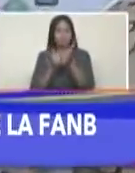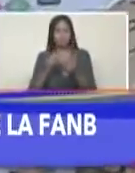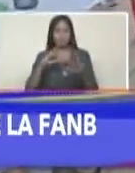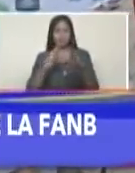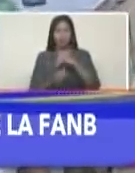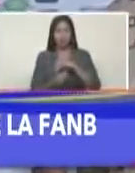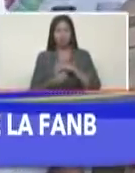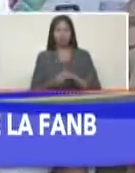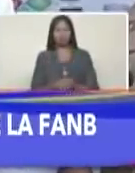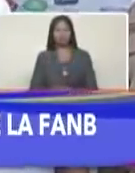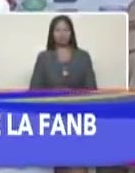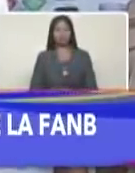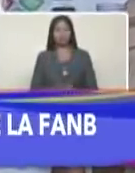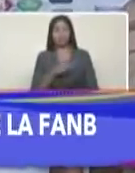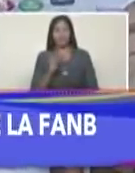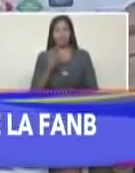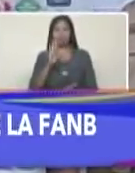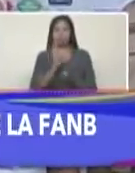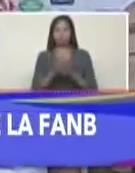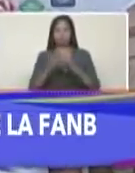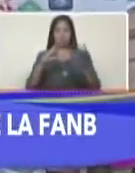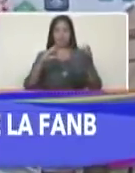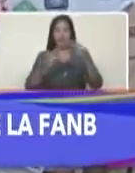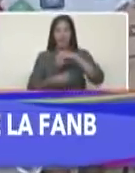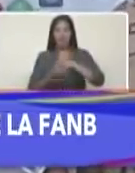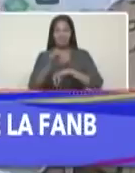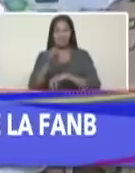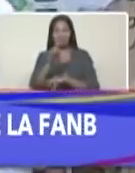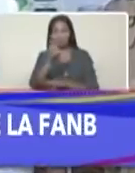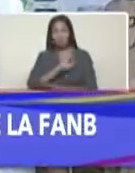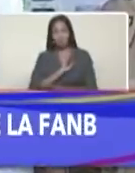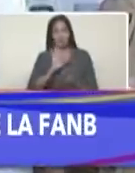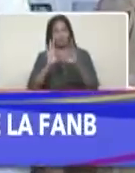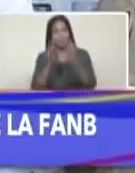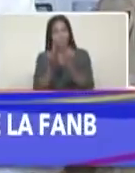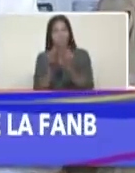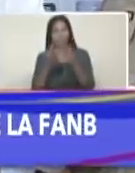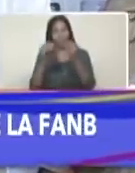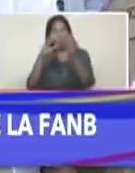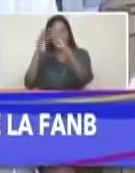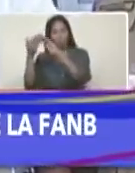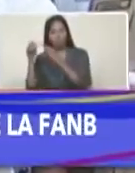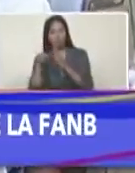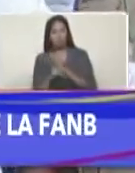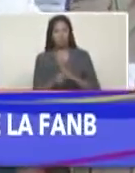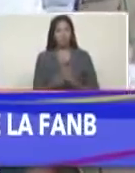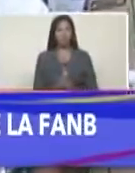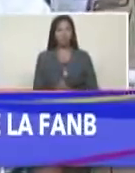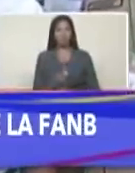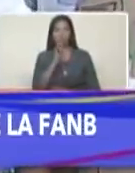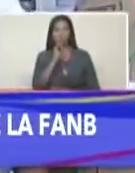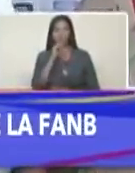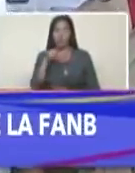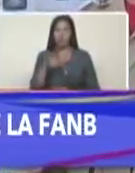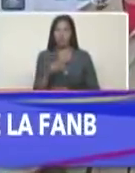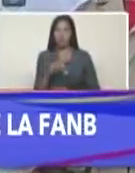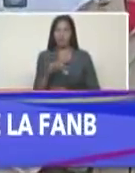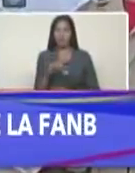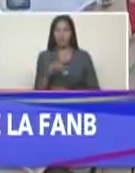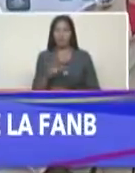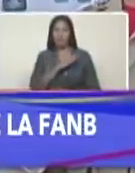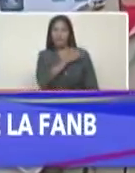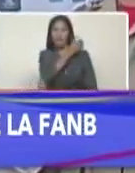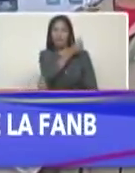sea, el imperialismo quiere destruir el CLAP de tu familia, de la comunidad. Lo anunció el jefe del